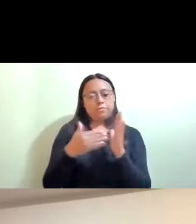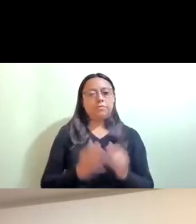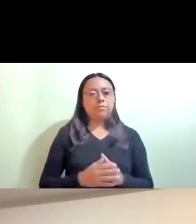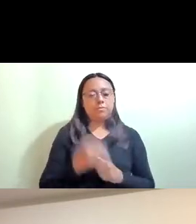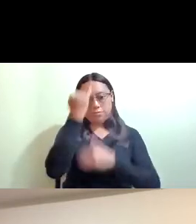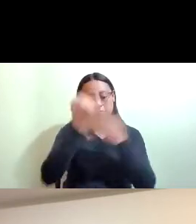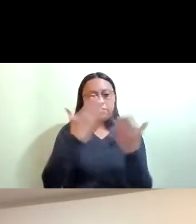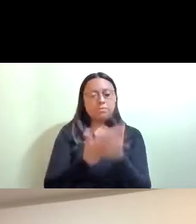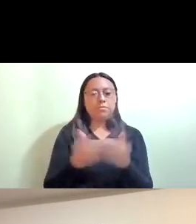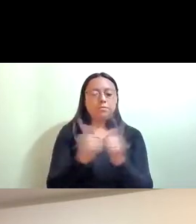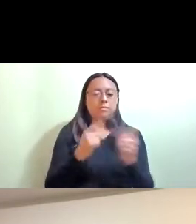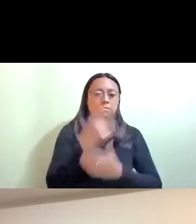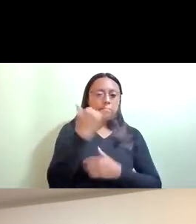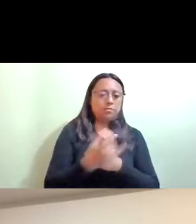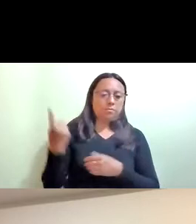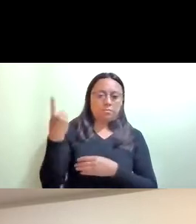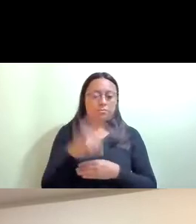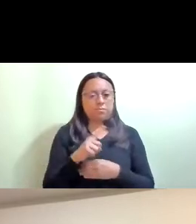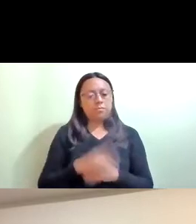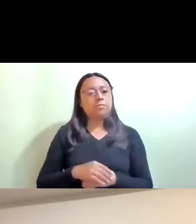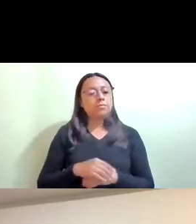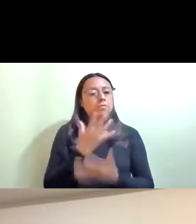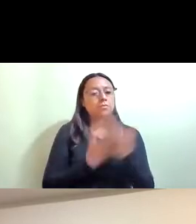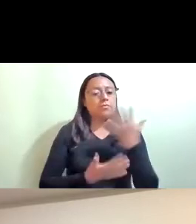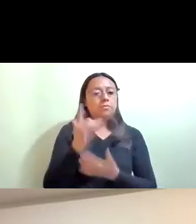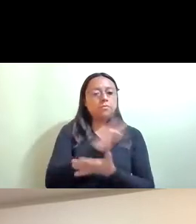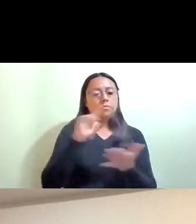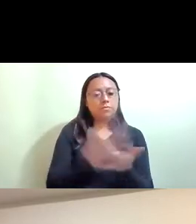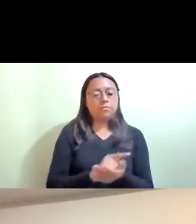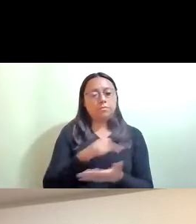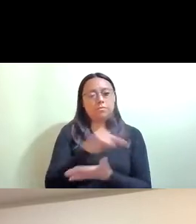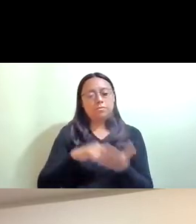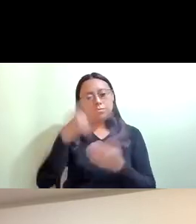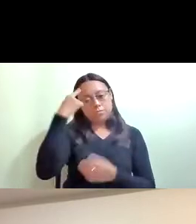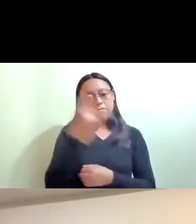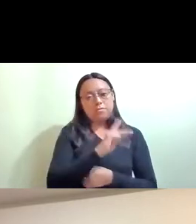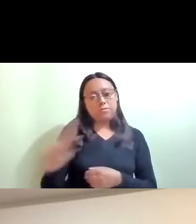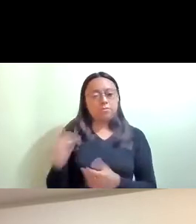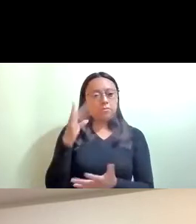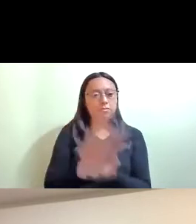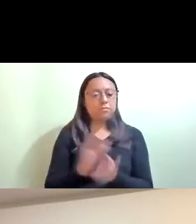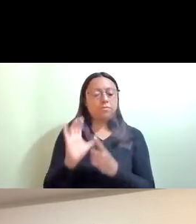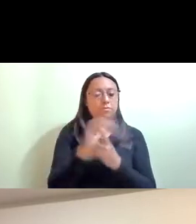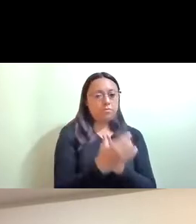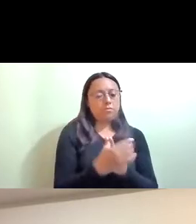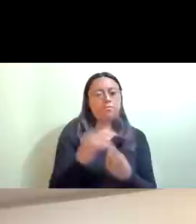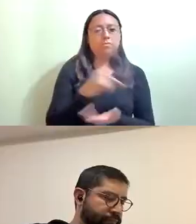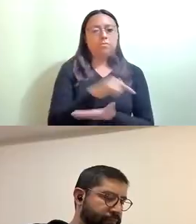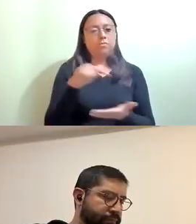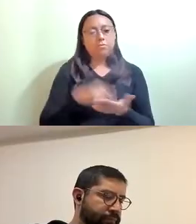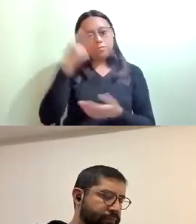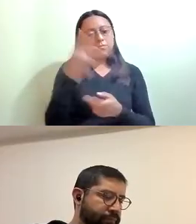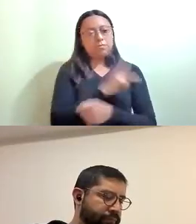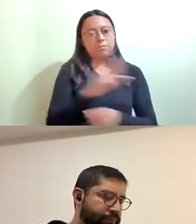porque se crea la ley del espacio público, y se va únicamente a la Comisión del Espacio Público, no a la Comisión de Espacio Público y Desarrollo